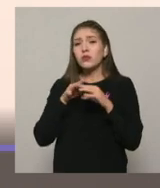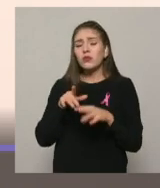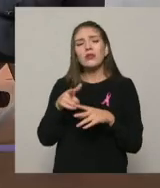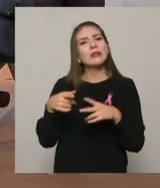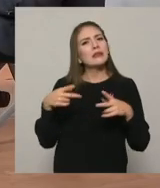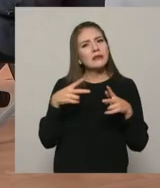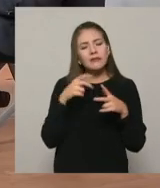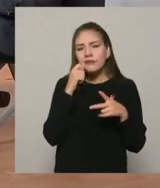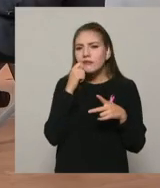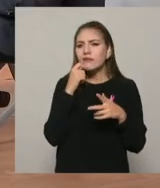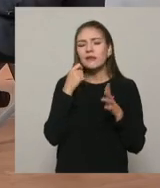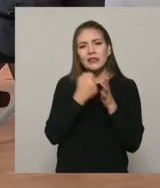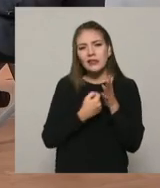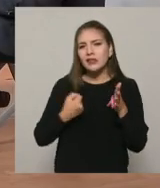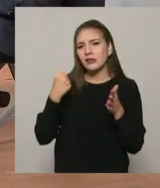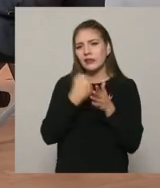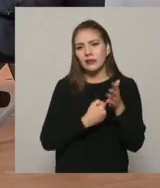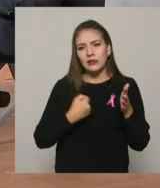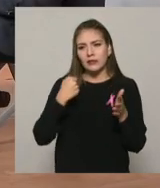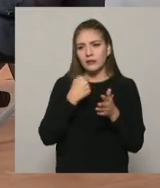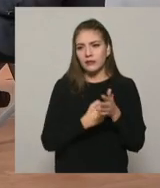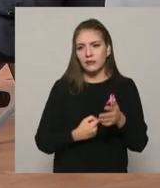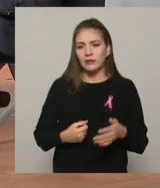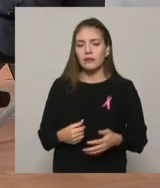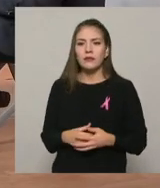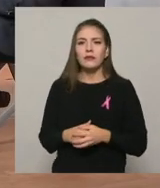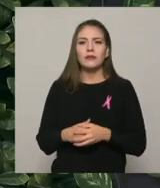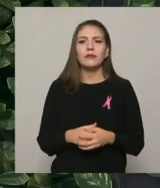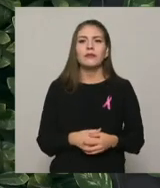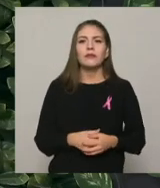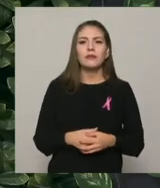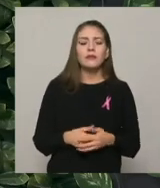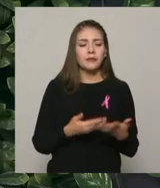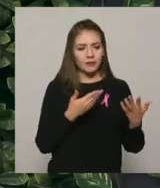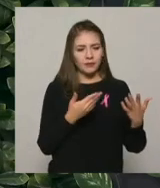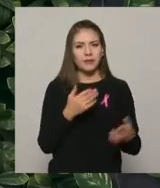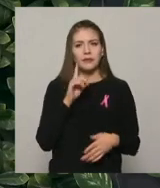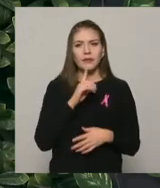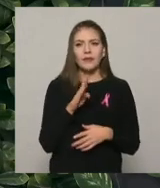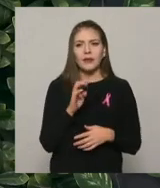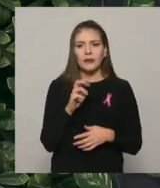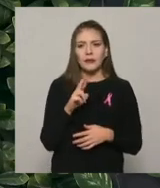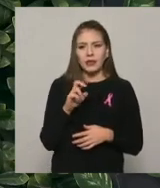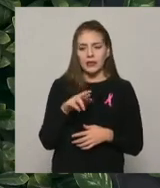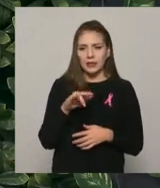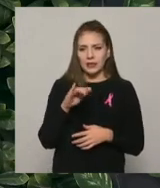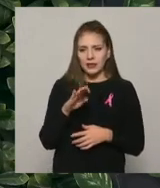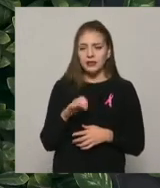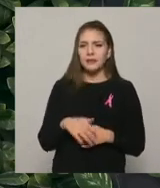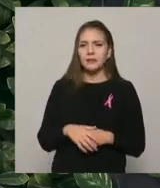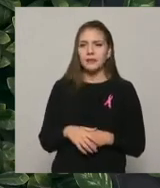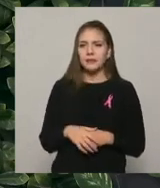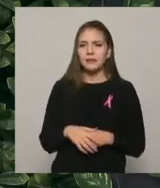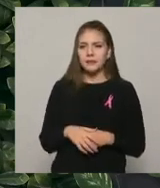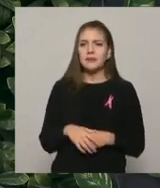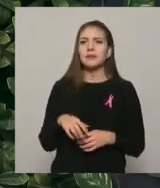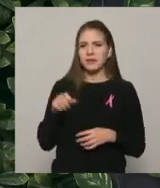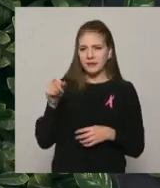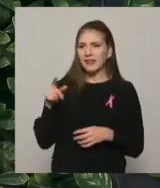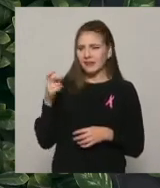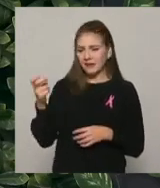Berenice. Pues justo esto que comentaba Arturo, lo de ir